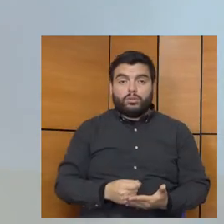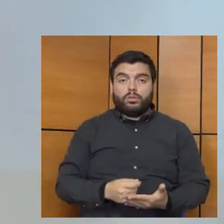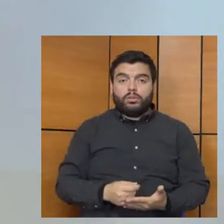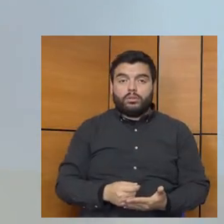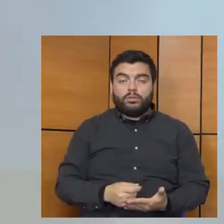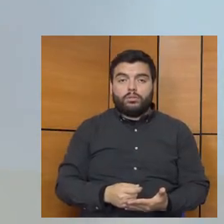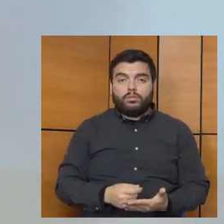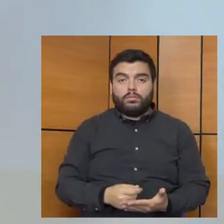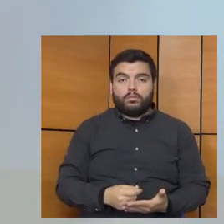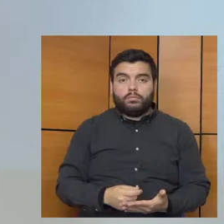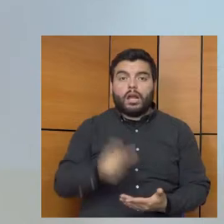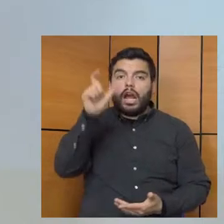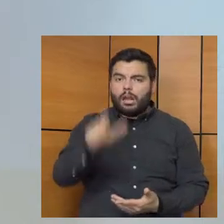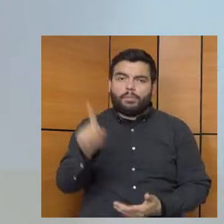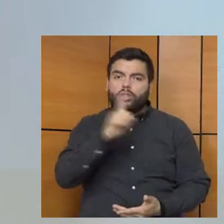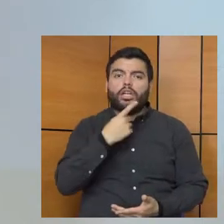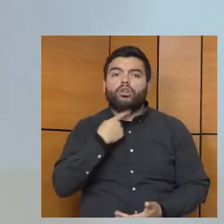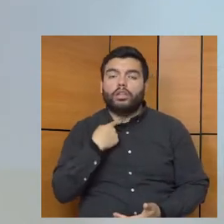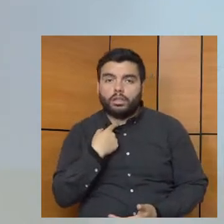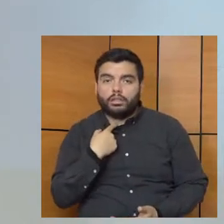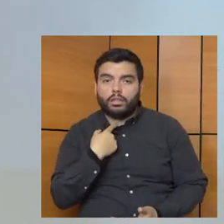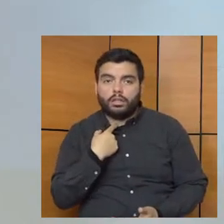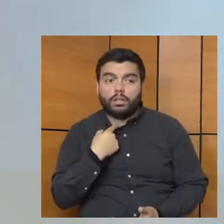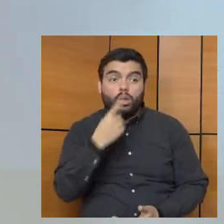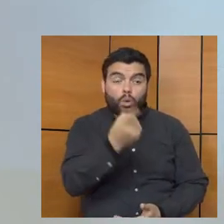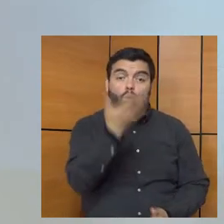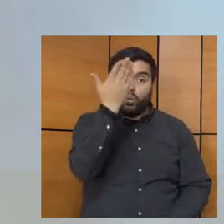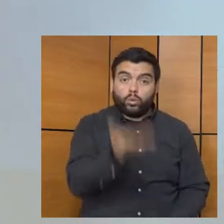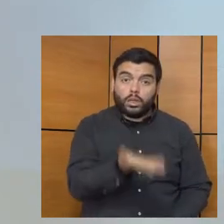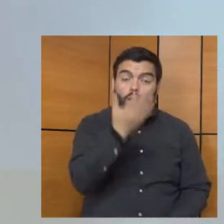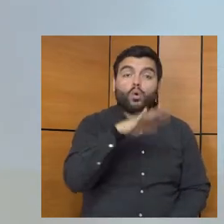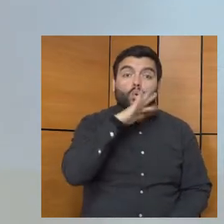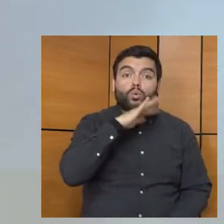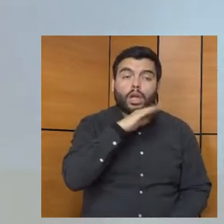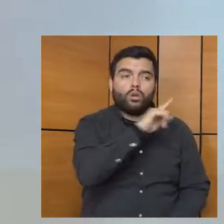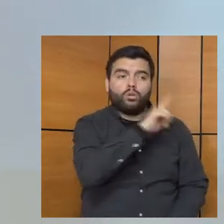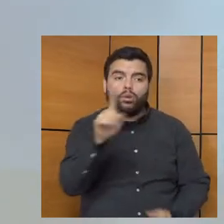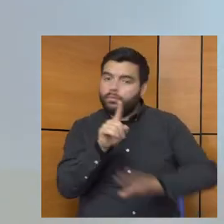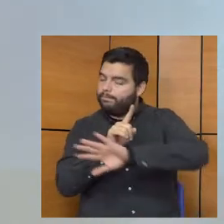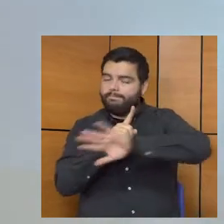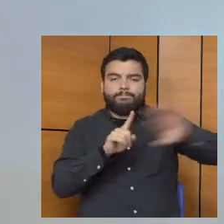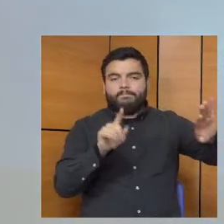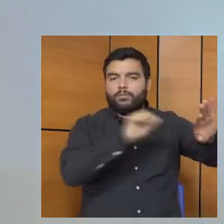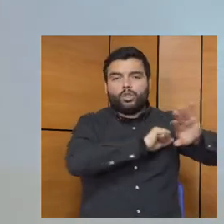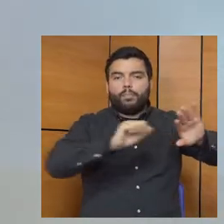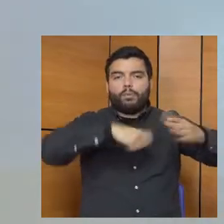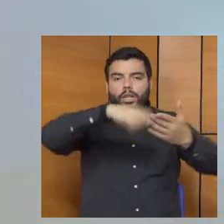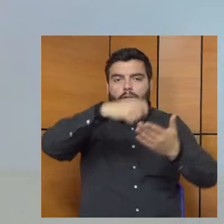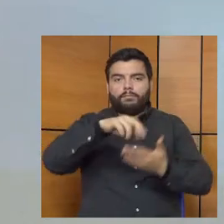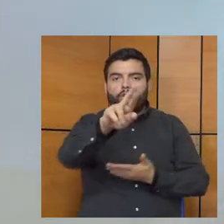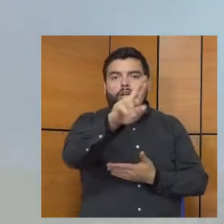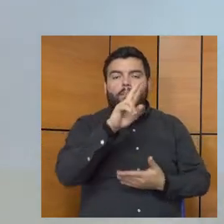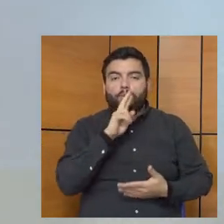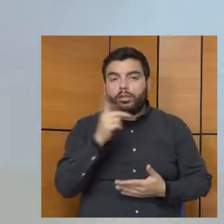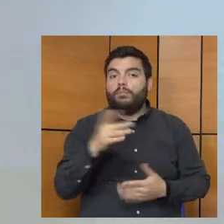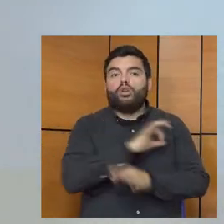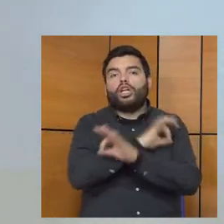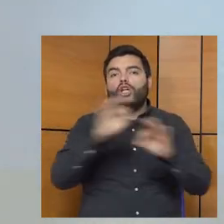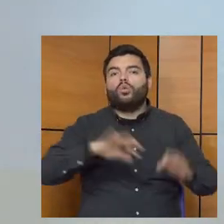aparecen en el estudio. Había una pregunta de filtro, ¿usted ha usado redes sociales? No. Entonces no puede contestar, claro, no podía contestar porque no había